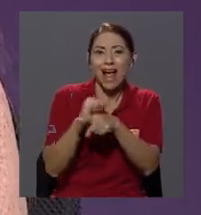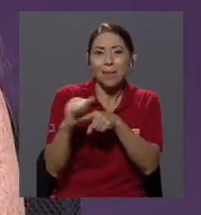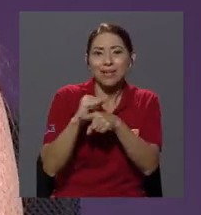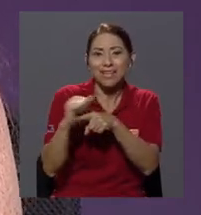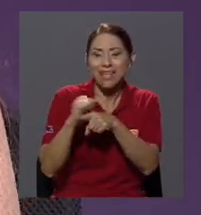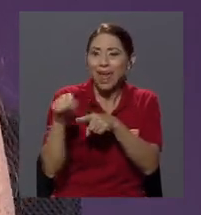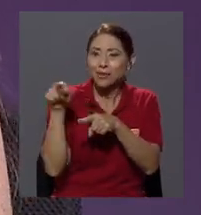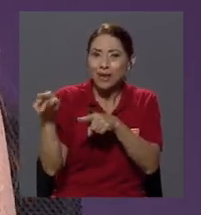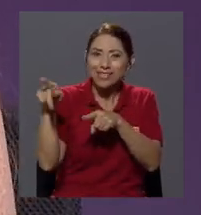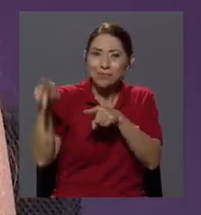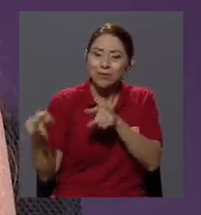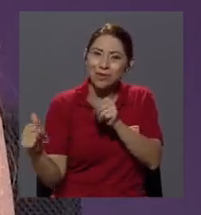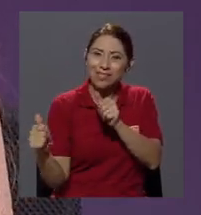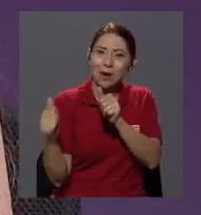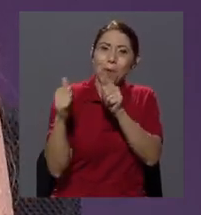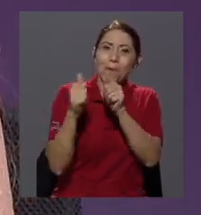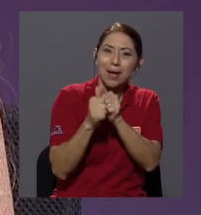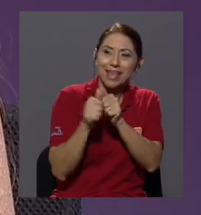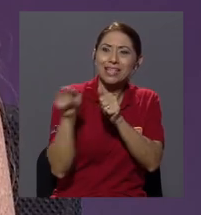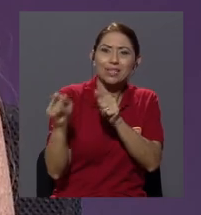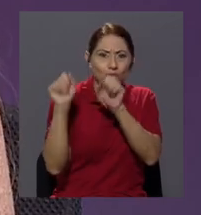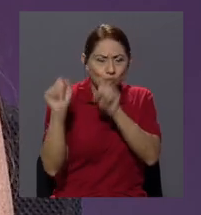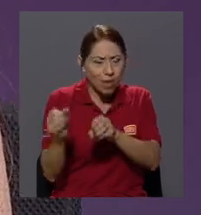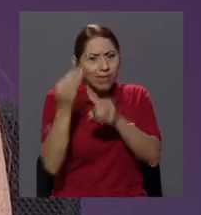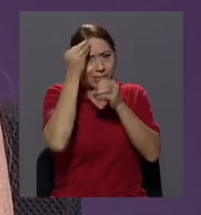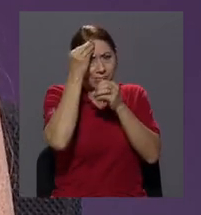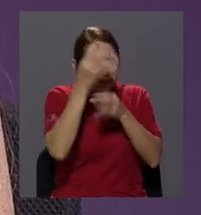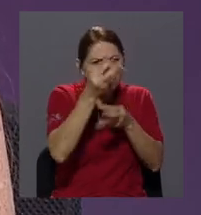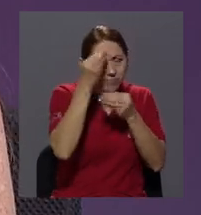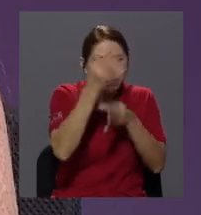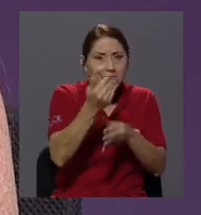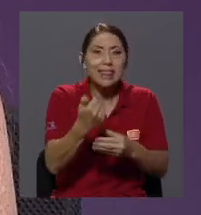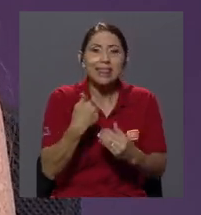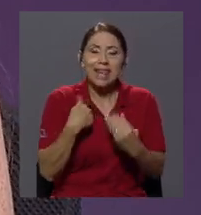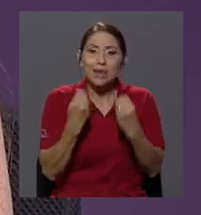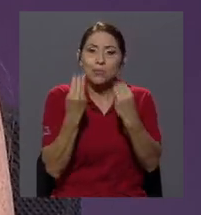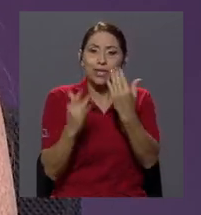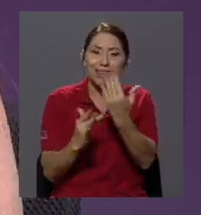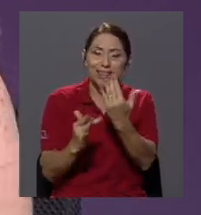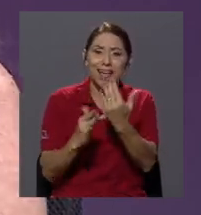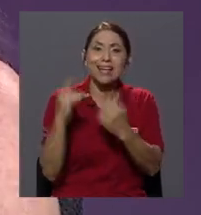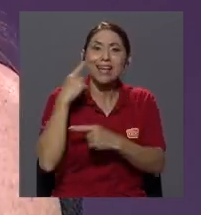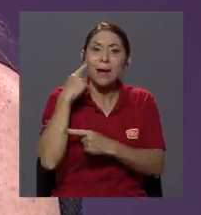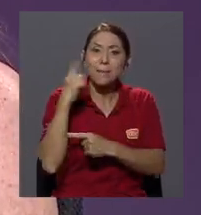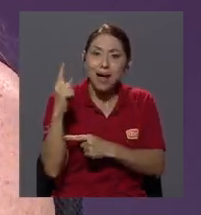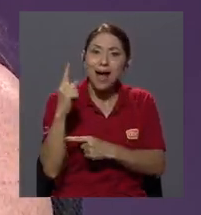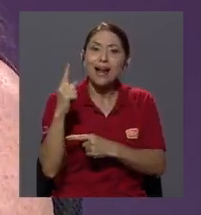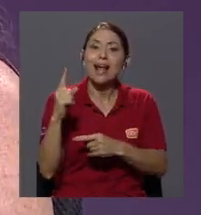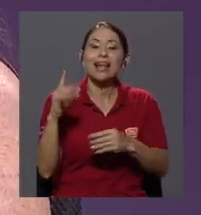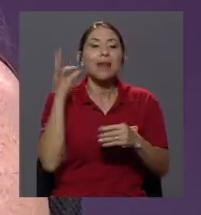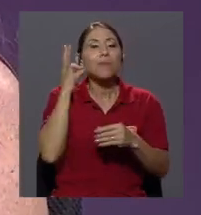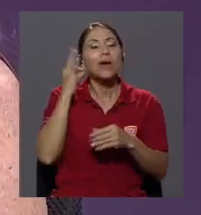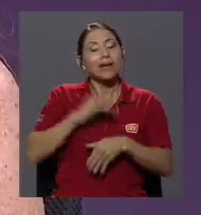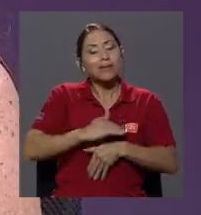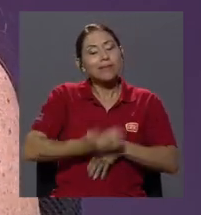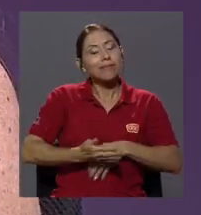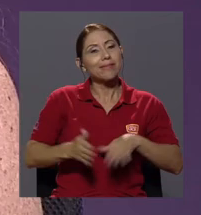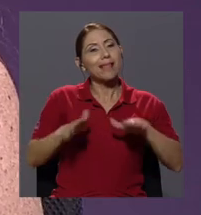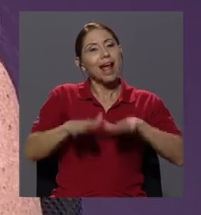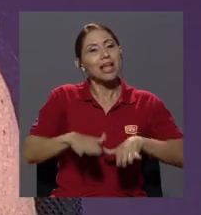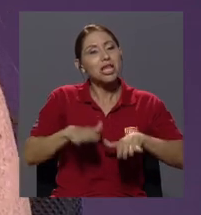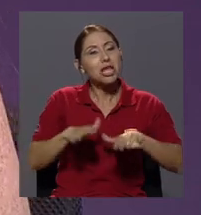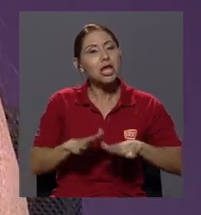y tiene mucha técnica para que el pase más tranquila y cómoda como masaje cambios de posición respiración